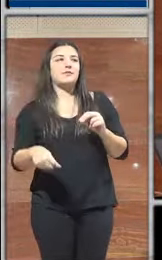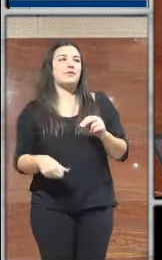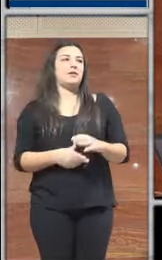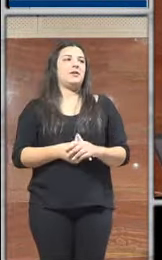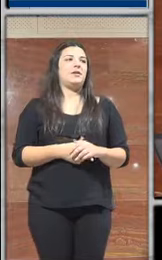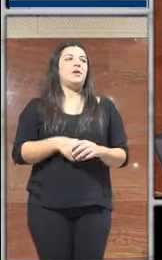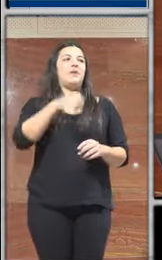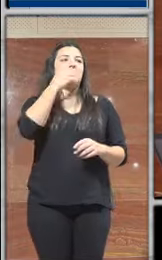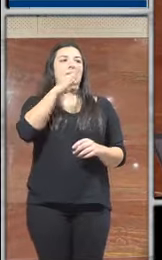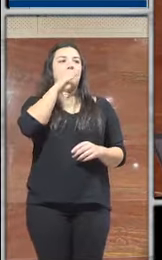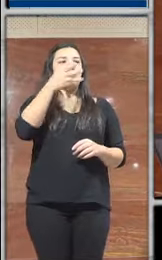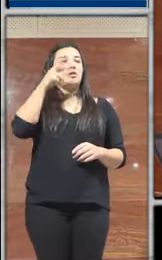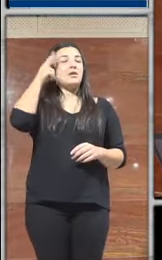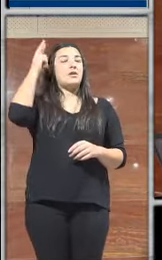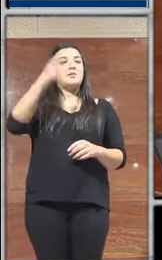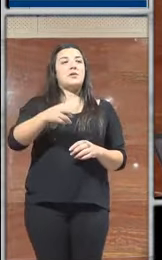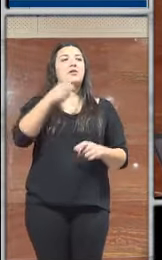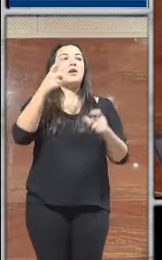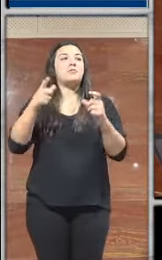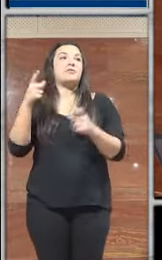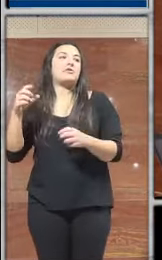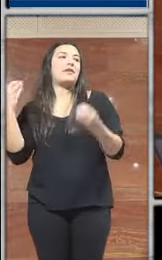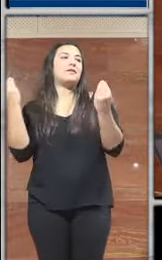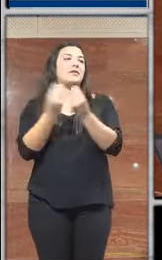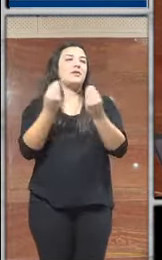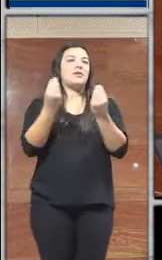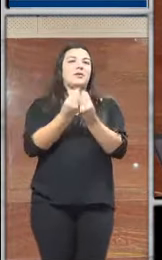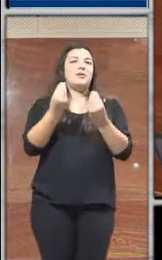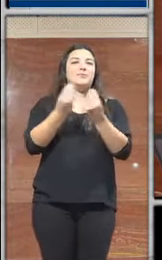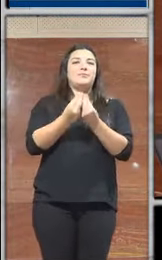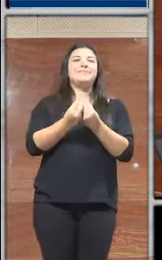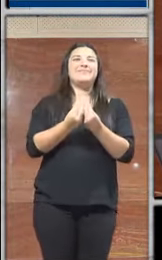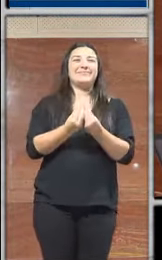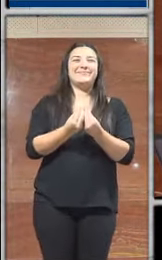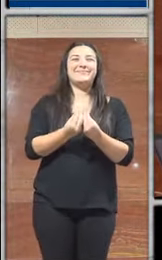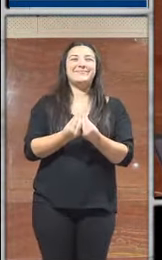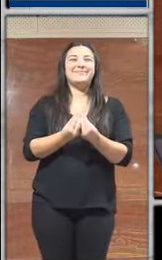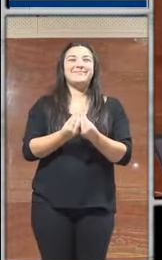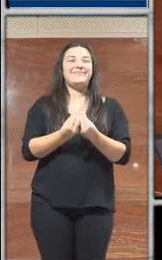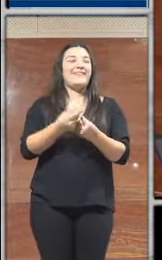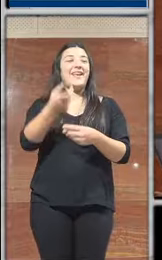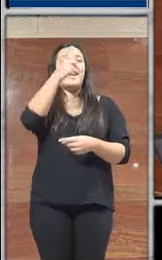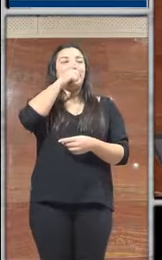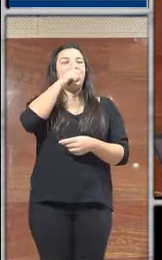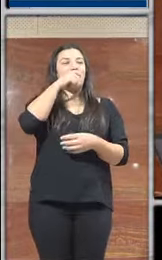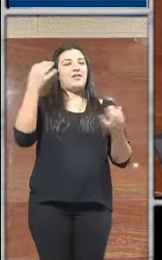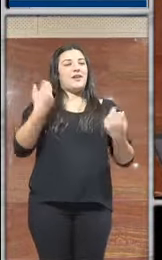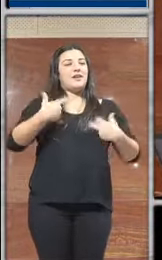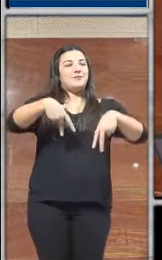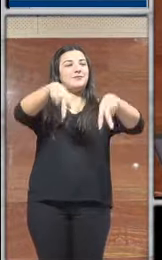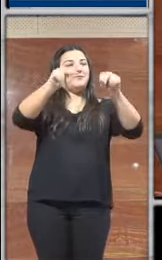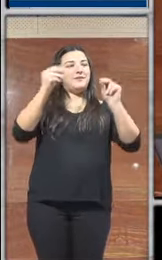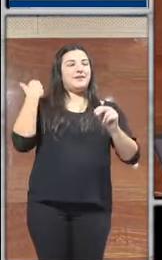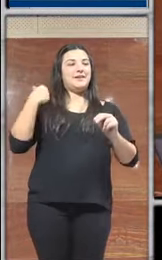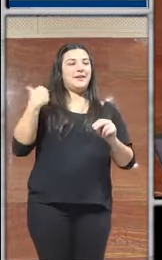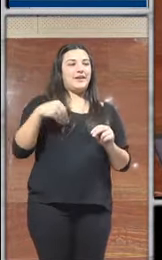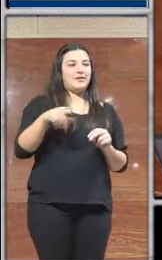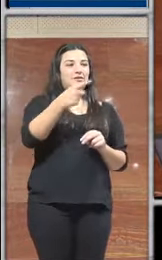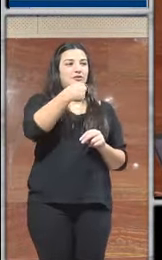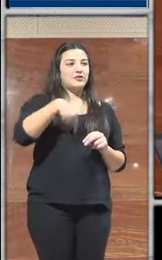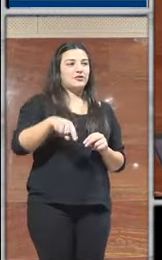que nos acompañan y que nos han facilitado esta casa yo creo que es el momento ya es la hora de finalizar la sesión recordaros que tenemos cuatro deberes